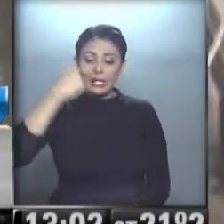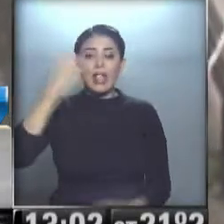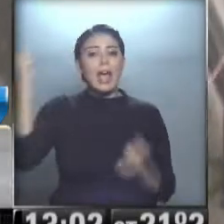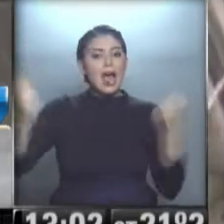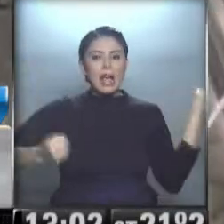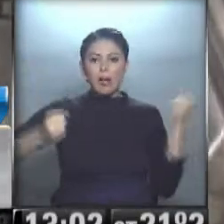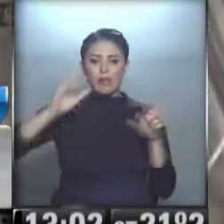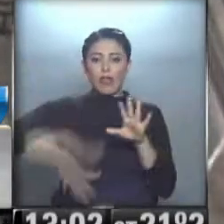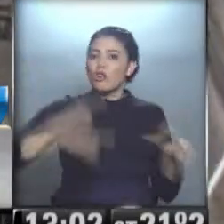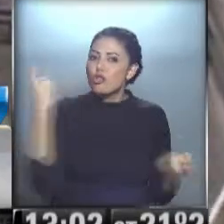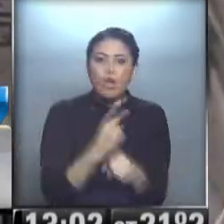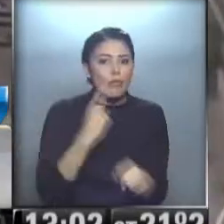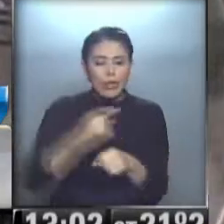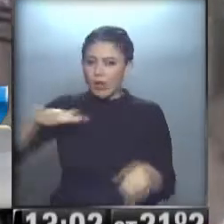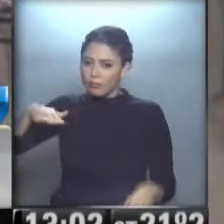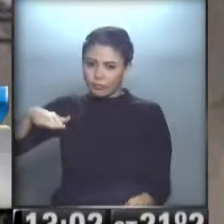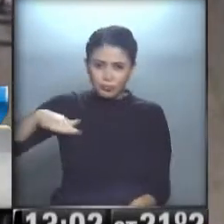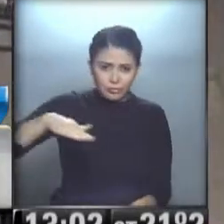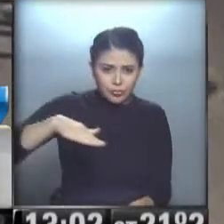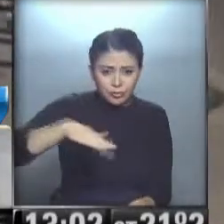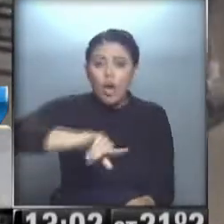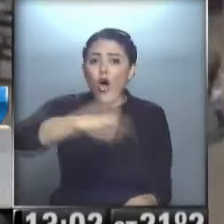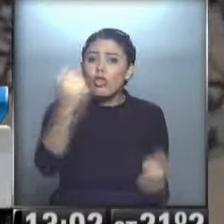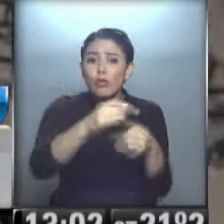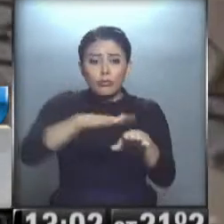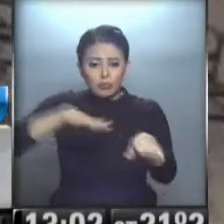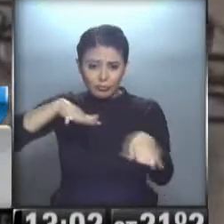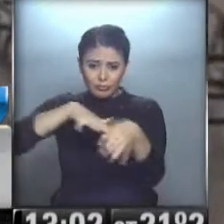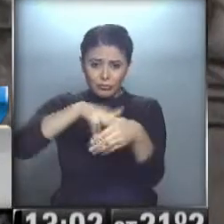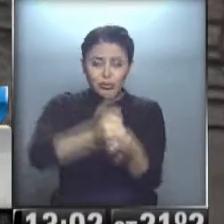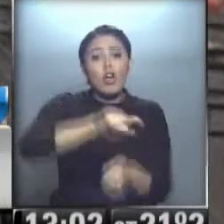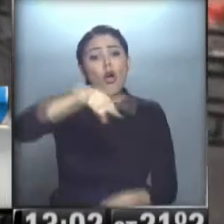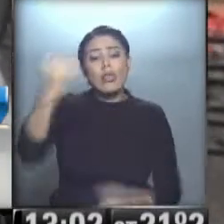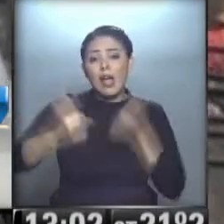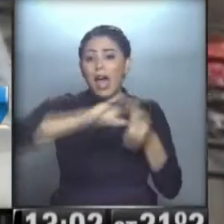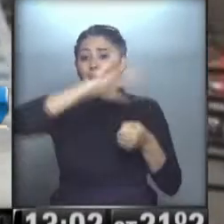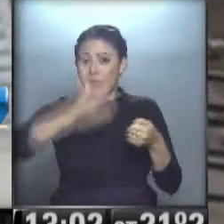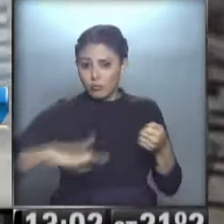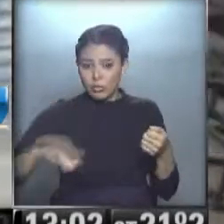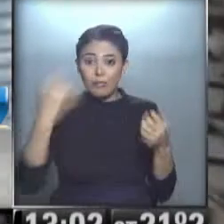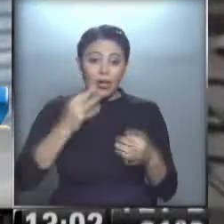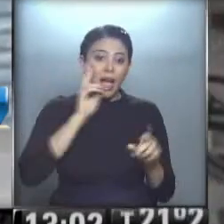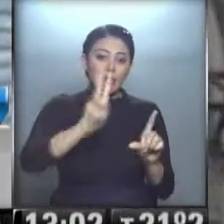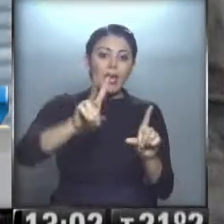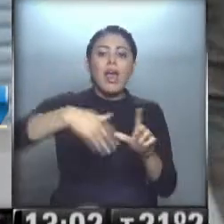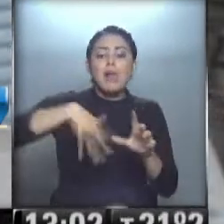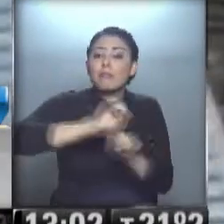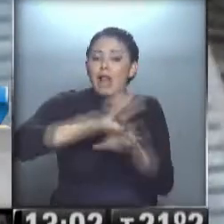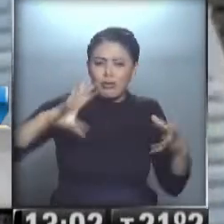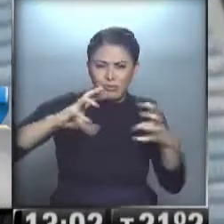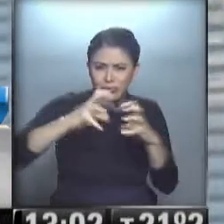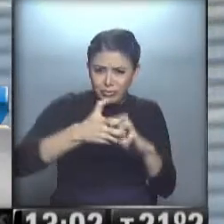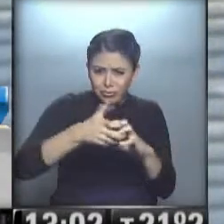logró frenar e invistió a otros vehículos, un utilitario de AUSA, que así vemos el más afectado,